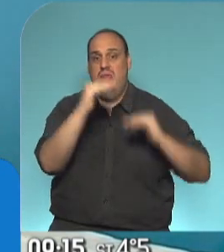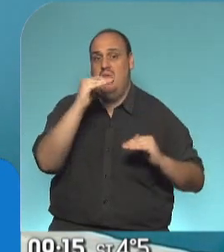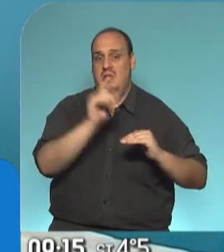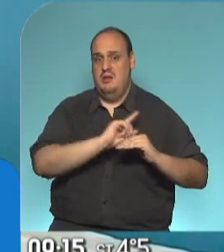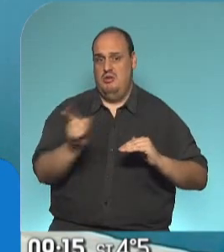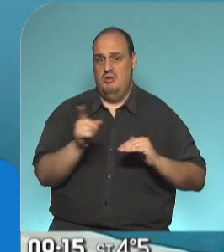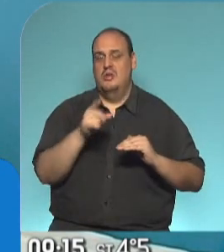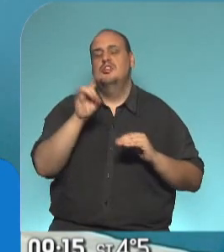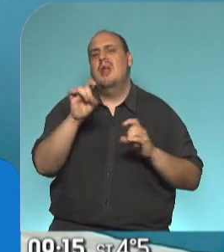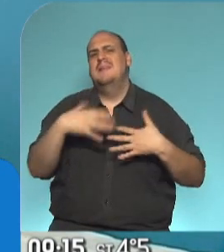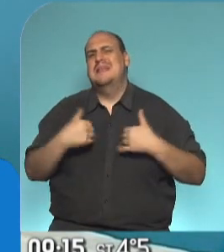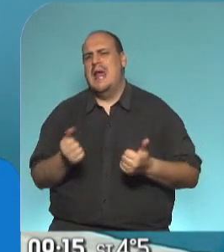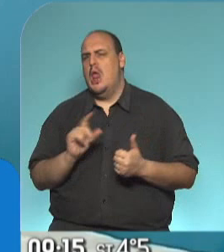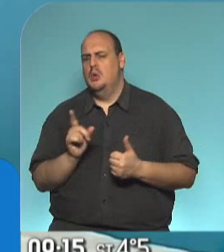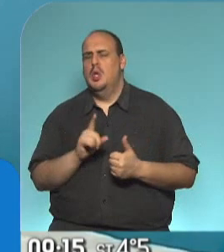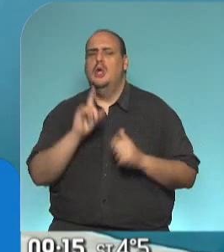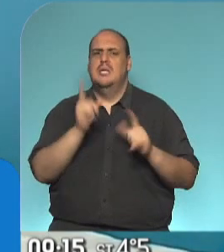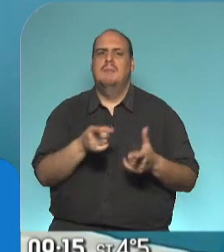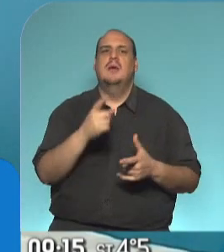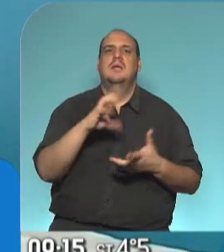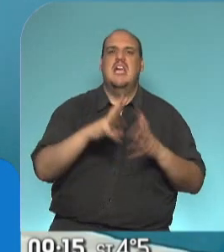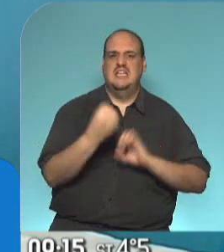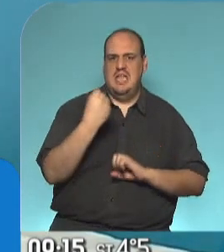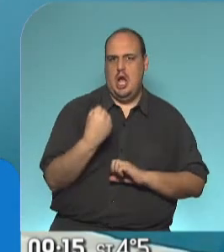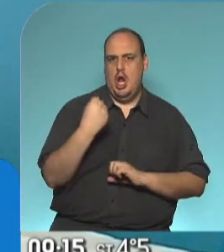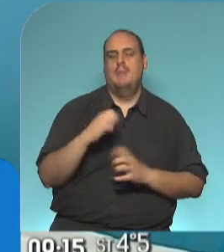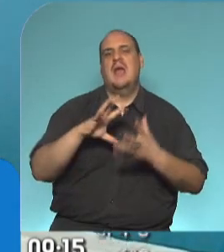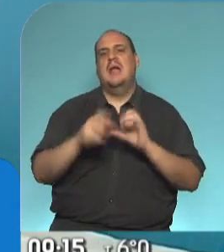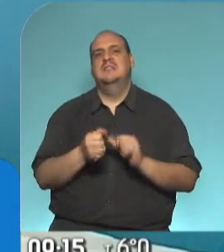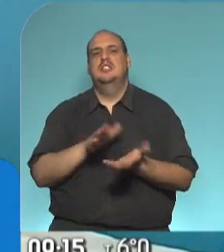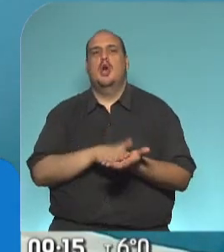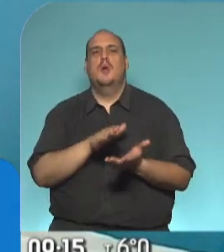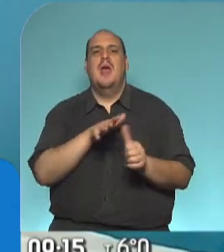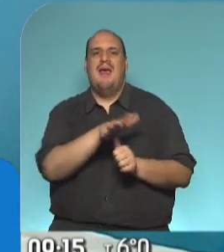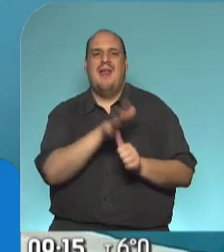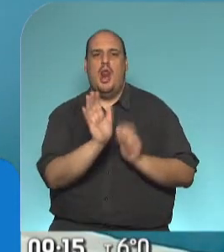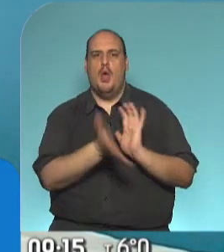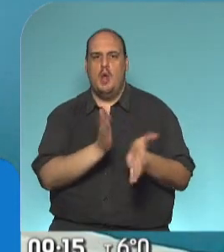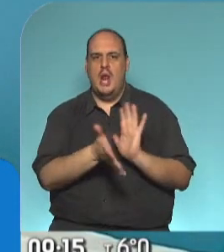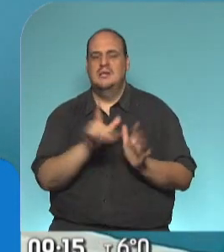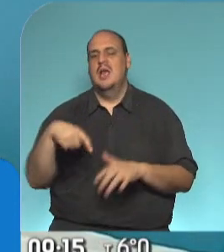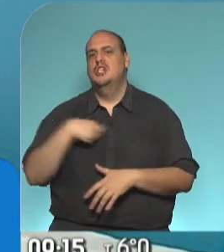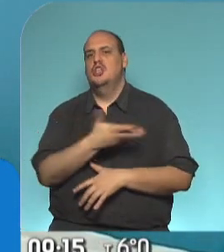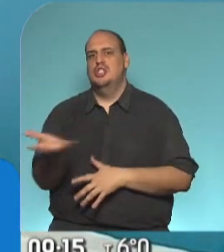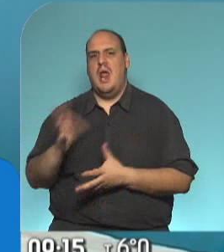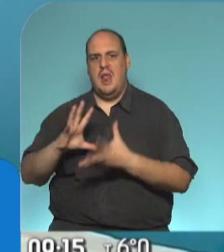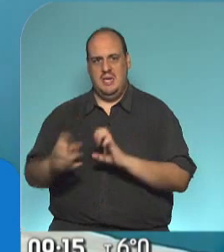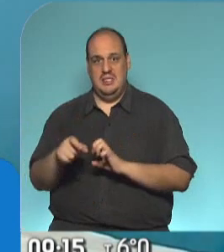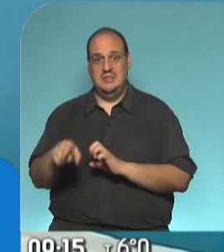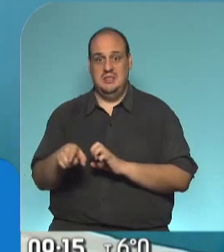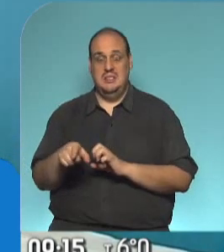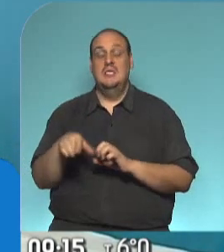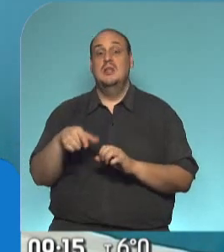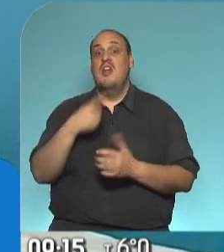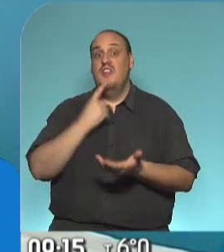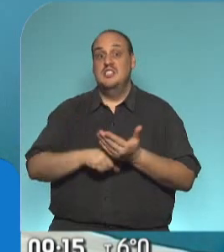no es solamente sanitaria, sino también en la crisis económica, en la crisis de la violencia de género, en la crisis social que se genera, y de esas